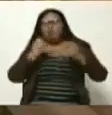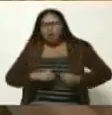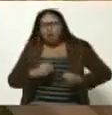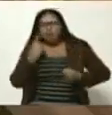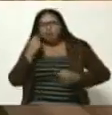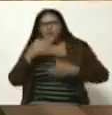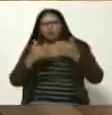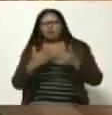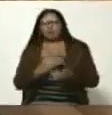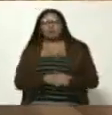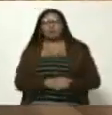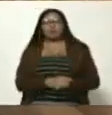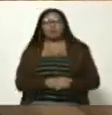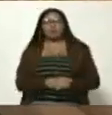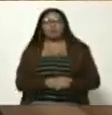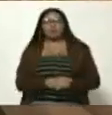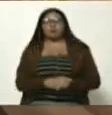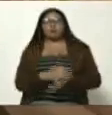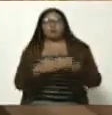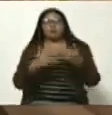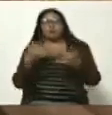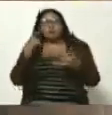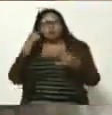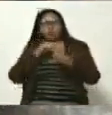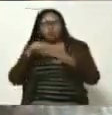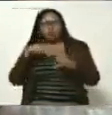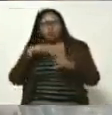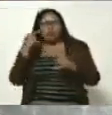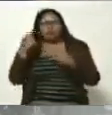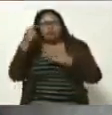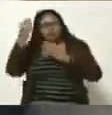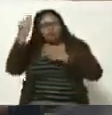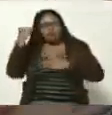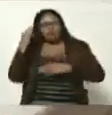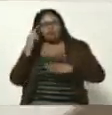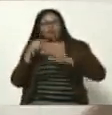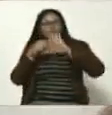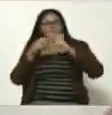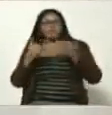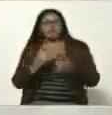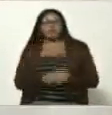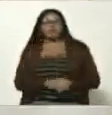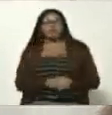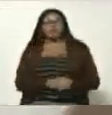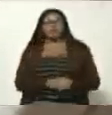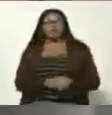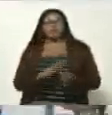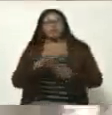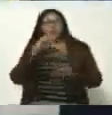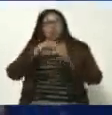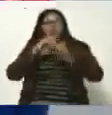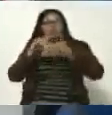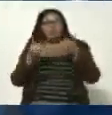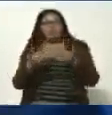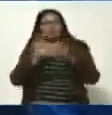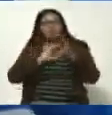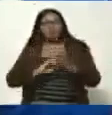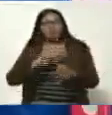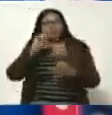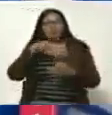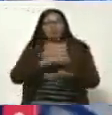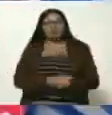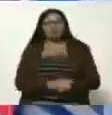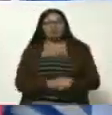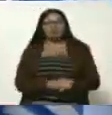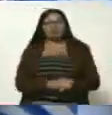nos coloquen el colchón del recorrido que hicimos el día de ayer por acá atrás. Porque no solamente estamos utilizando estas instalaciones para tenerlas de fondo, sino también que